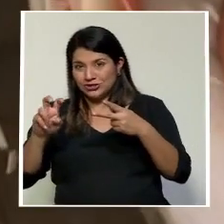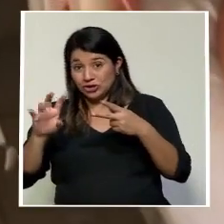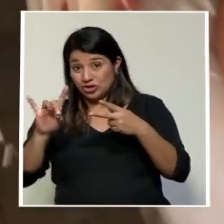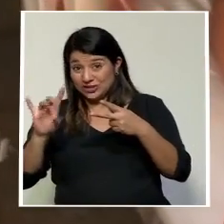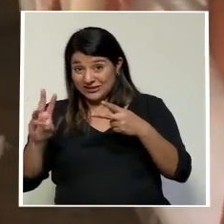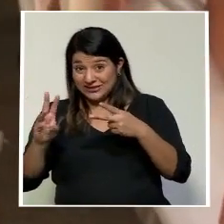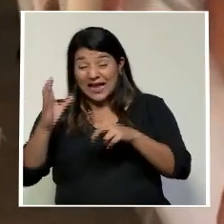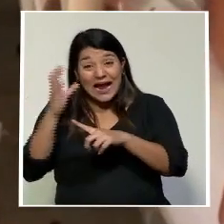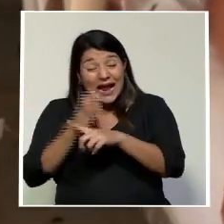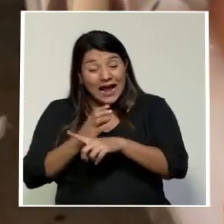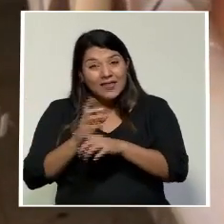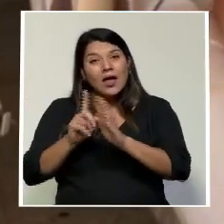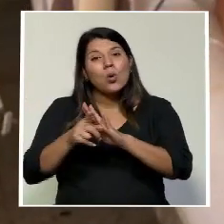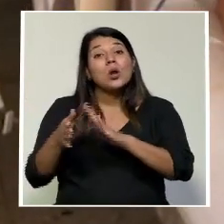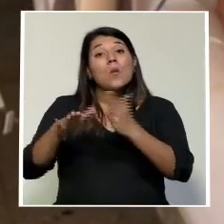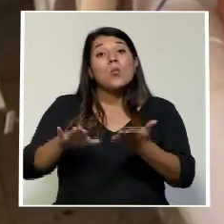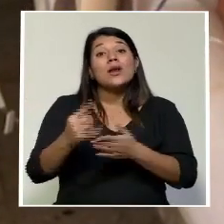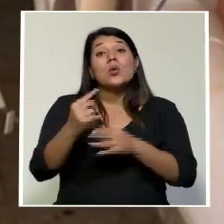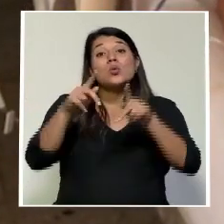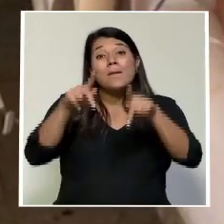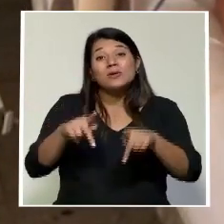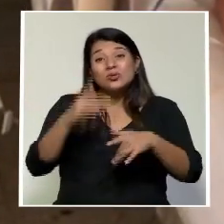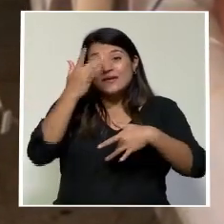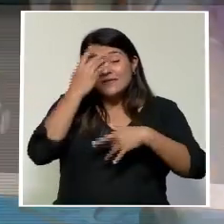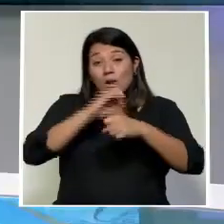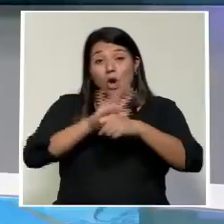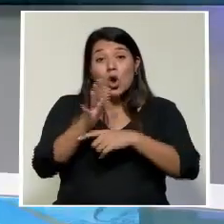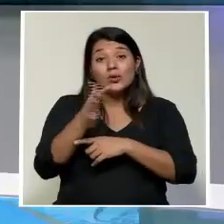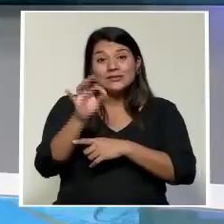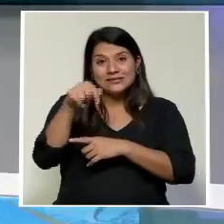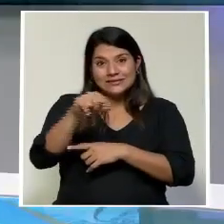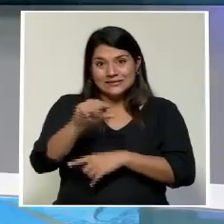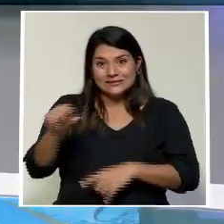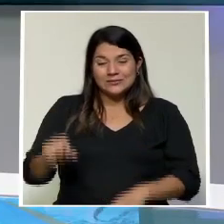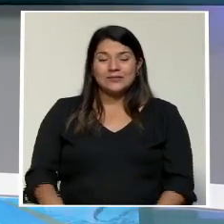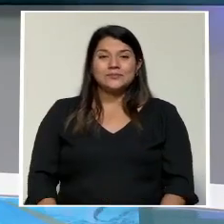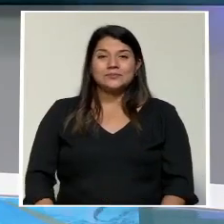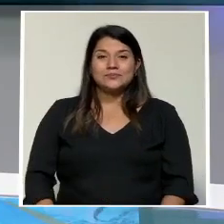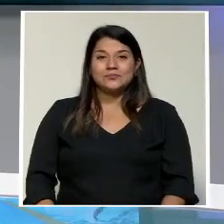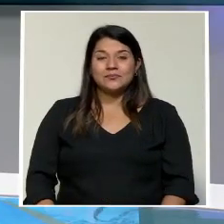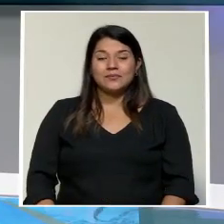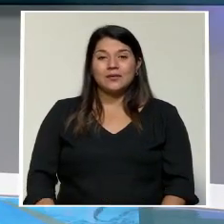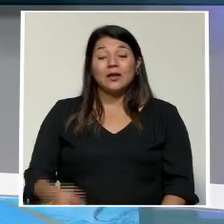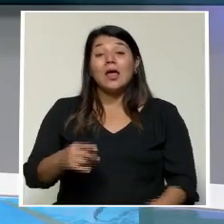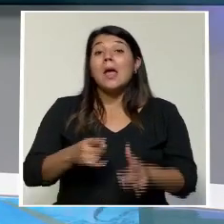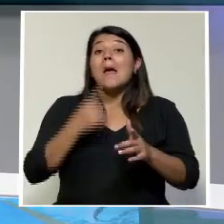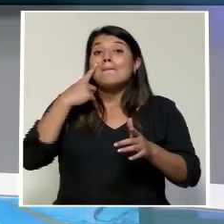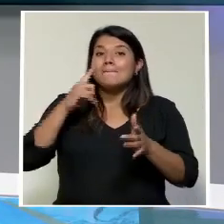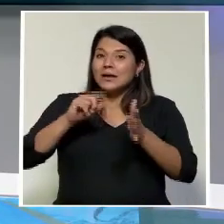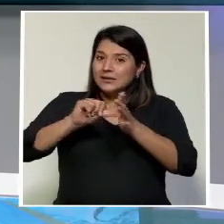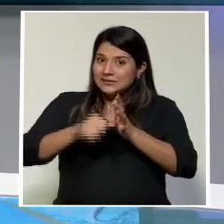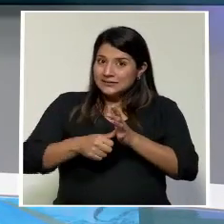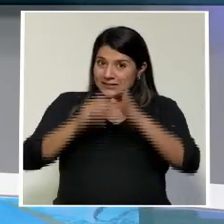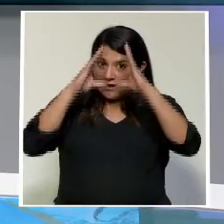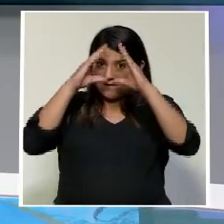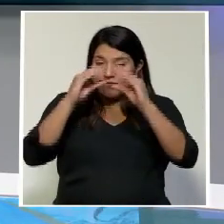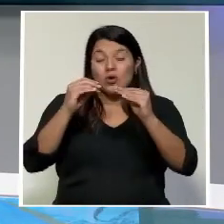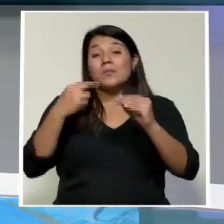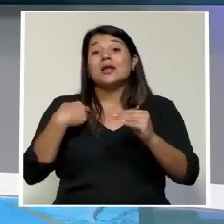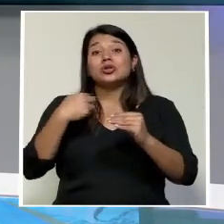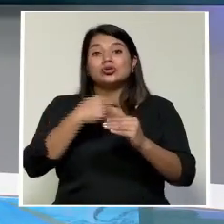falleciendo una persona por COVID-19 en esta semana. Entonces, para destacar esta información que les